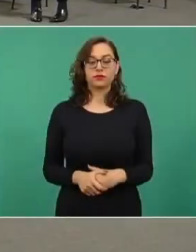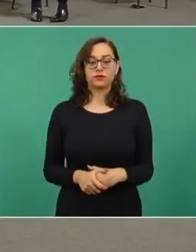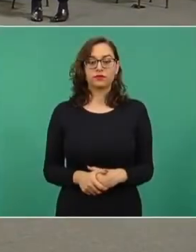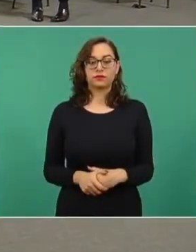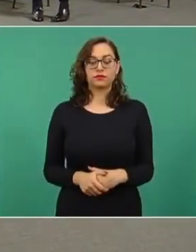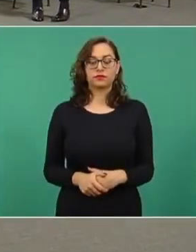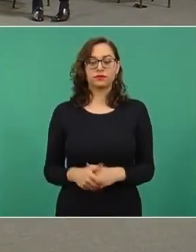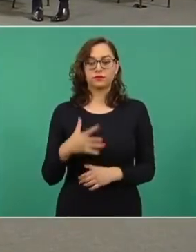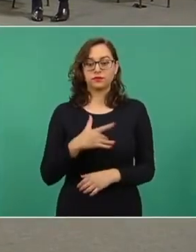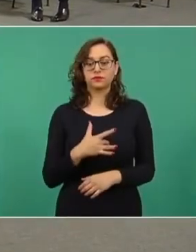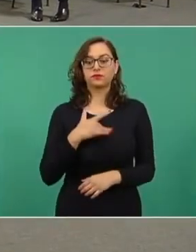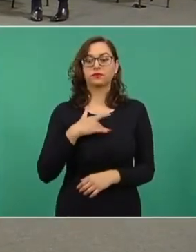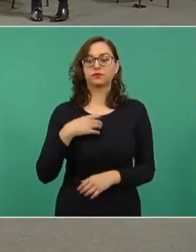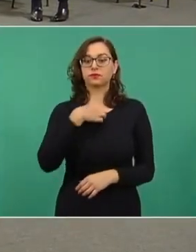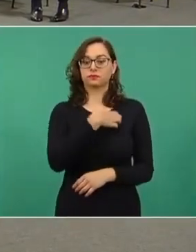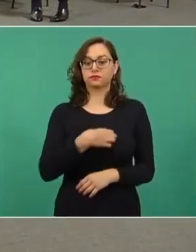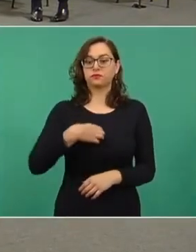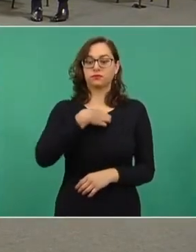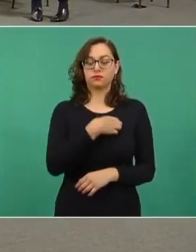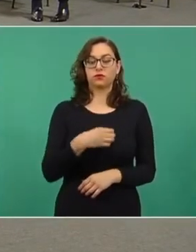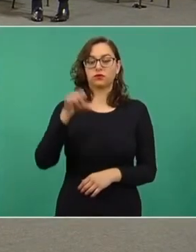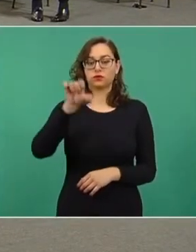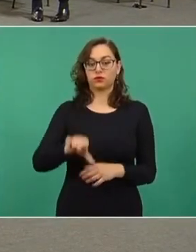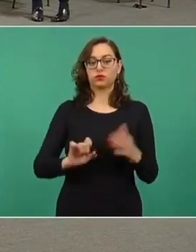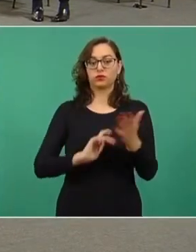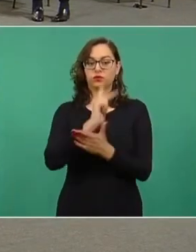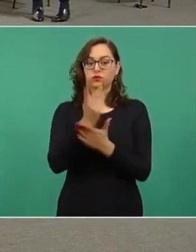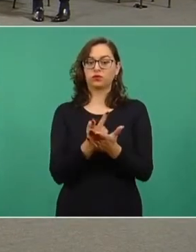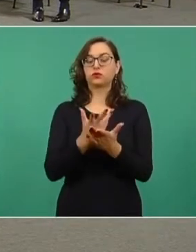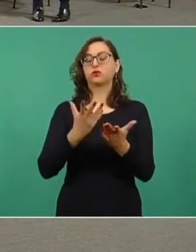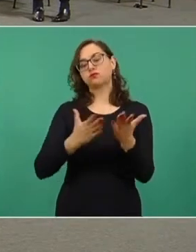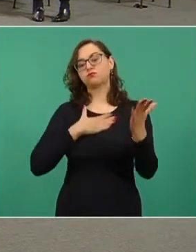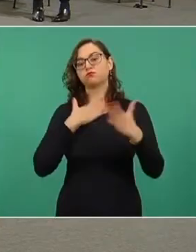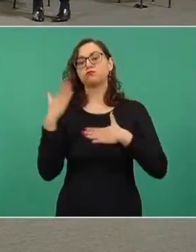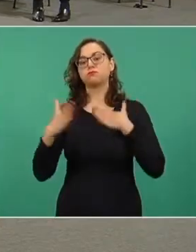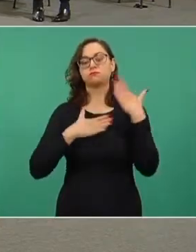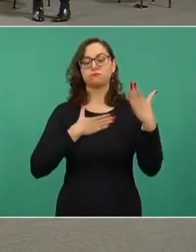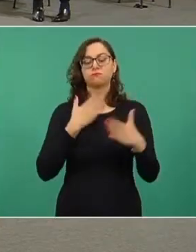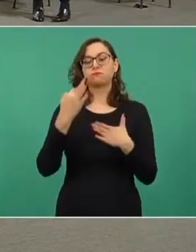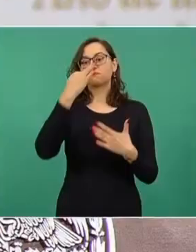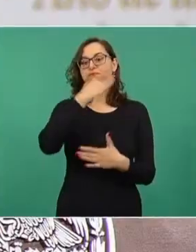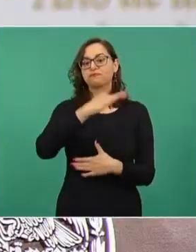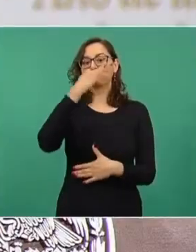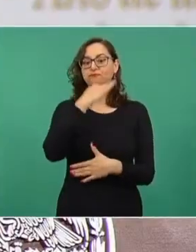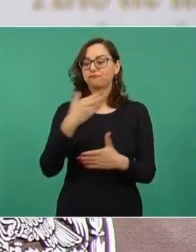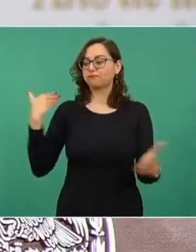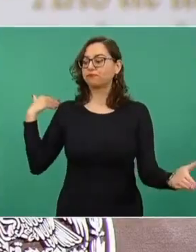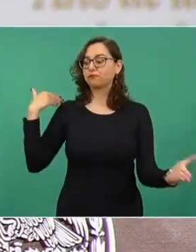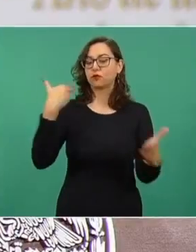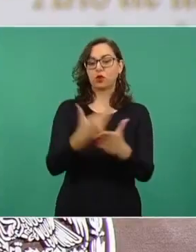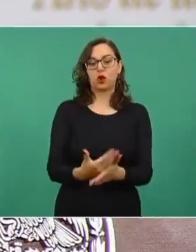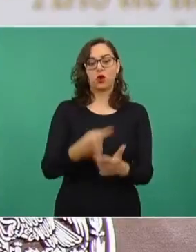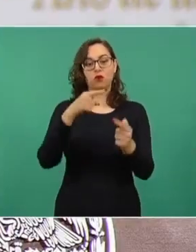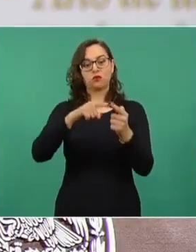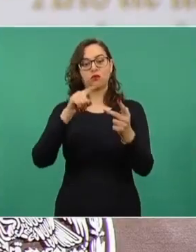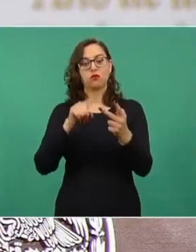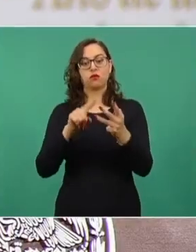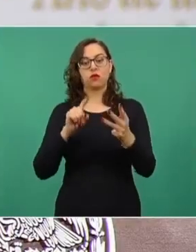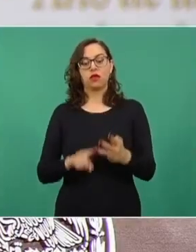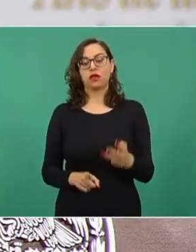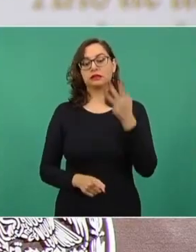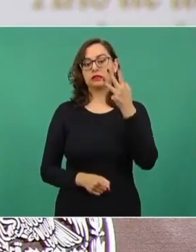Es un honor podernos sumar al programa de festejos con los que el Gobierno Federal promueve la celebración de 3 grandes